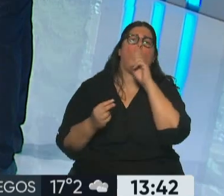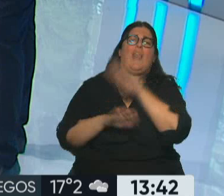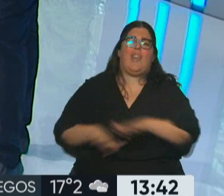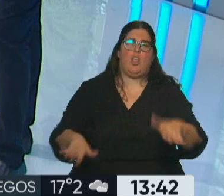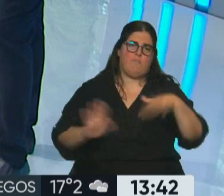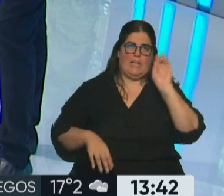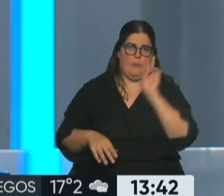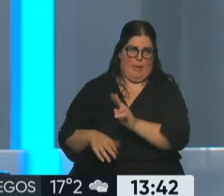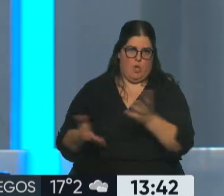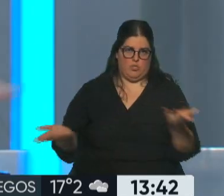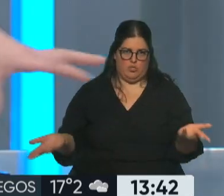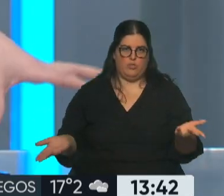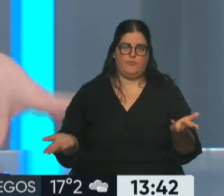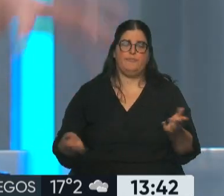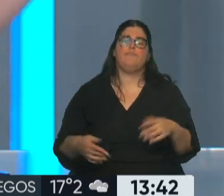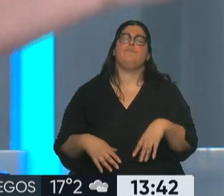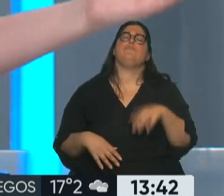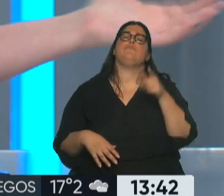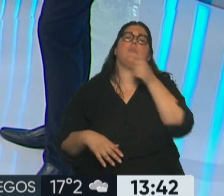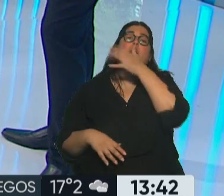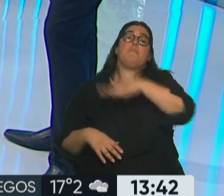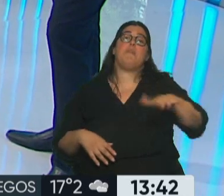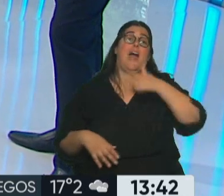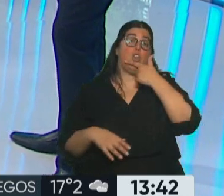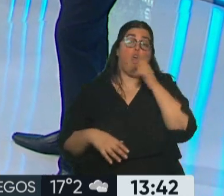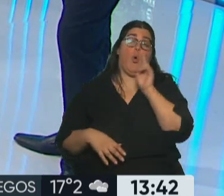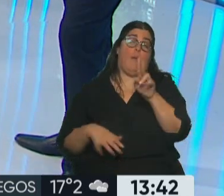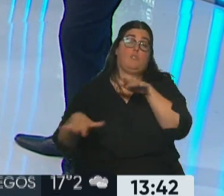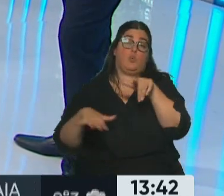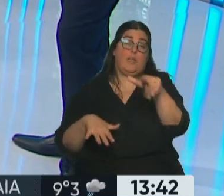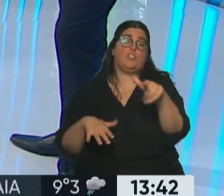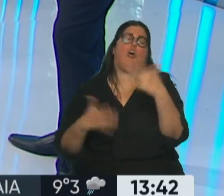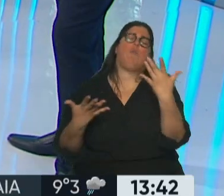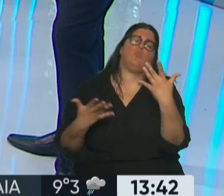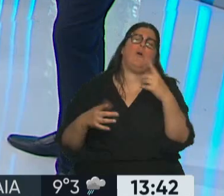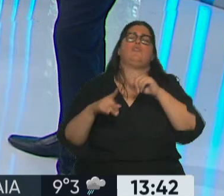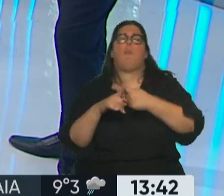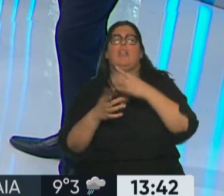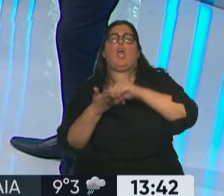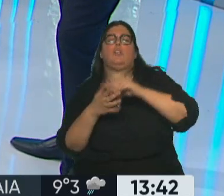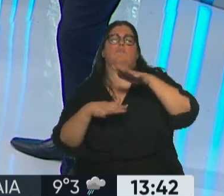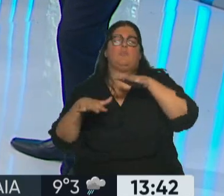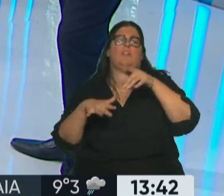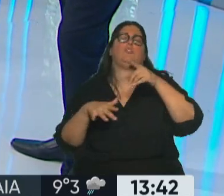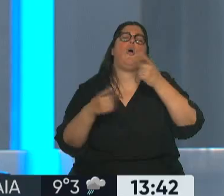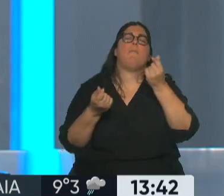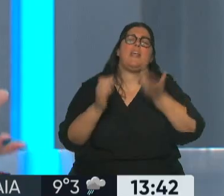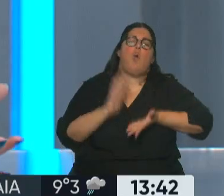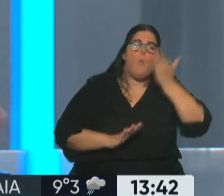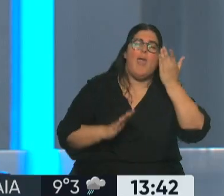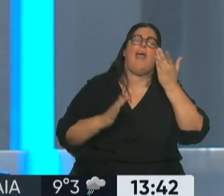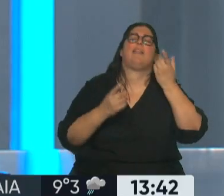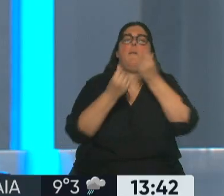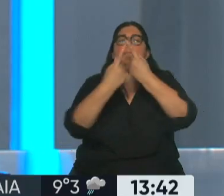que estamos viendo así que me parece que esto que está pasando en el mar rojo más allá de por supuesto todas las cuestiones geopolíticas que vemos detrás de los precios que pueden llegar a subir de los